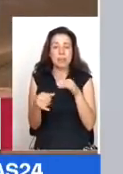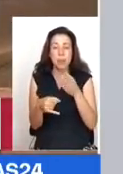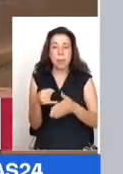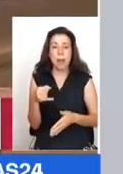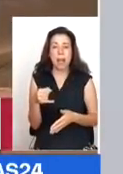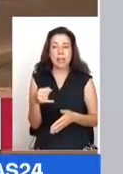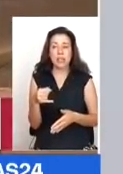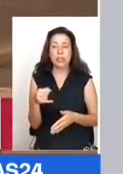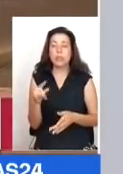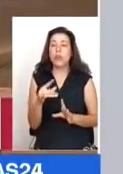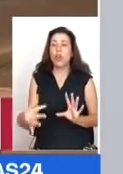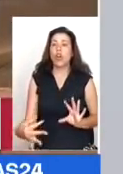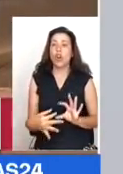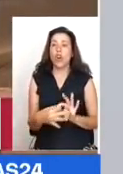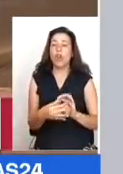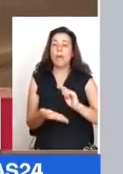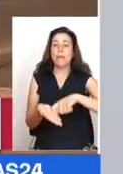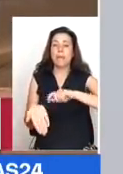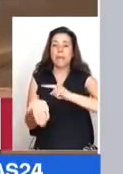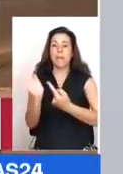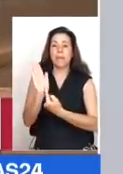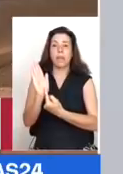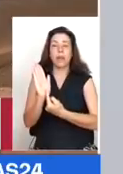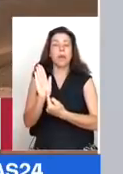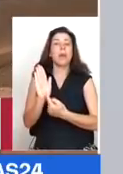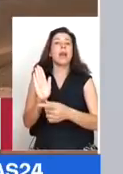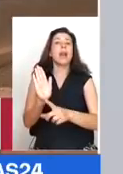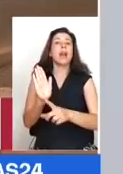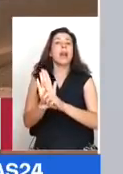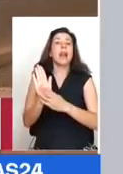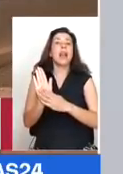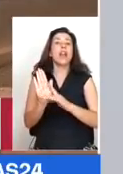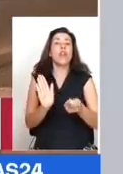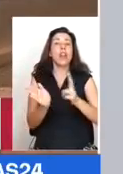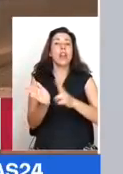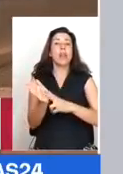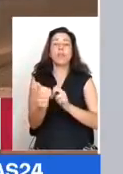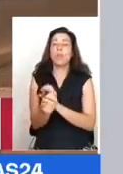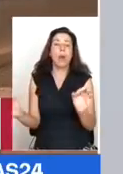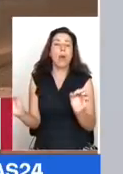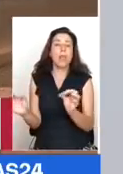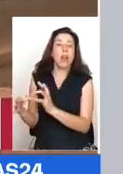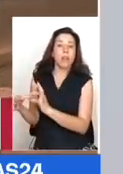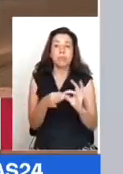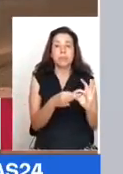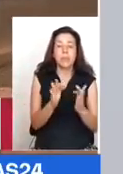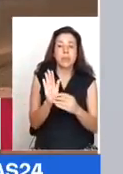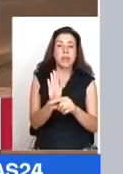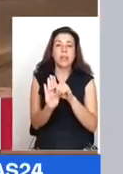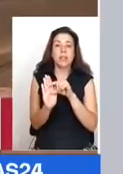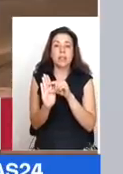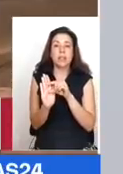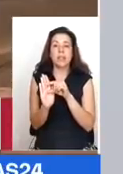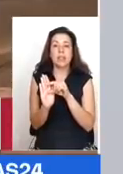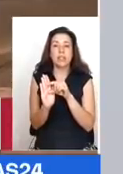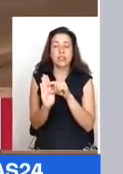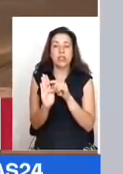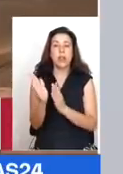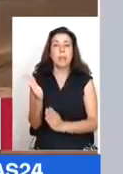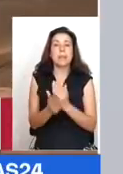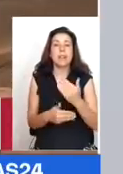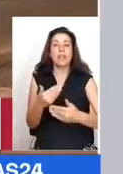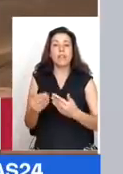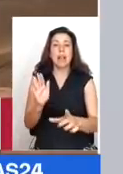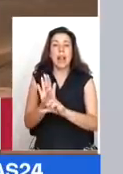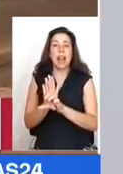favor, unánime los diputados en la sala, y después nos fuimos como enredando, entrampando en otros elementos. Tú nos explicas, Kevin, buenas tardes.